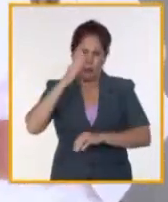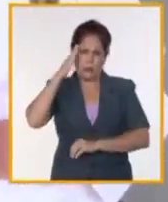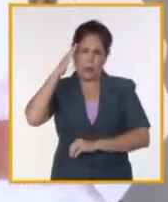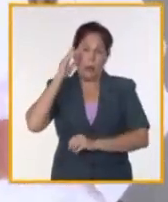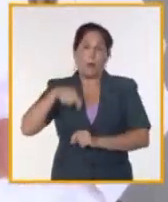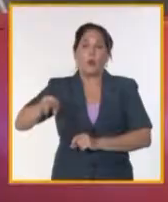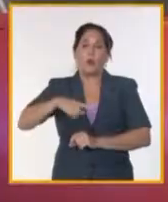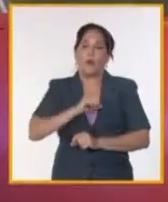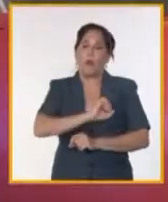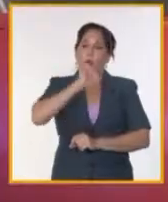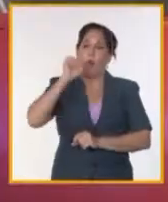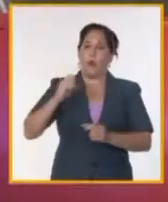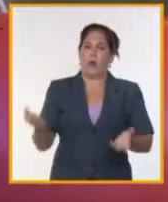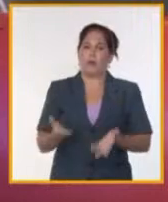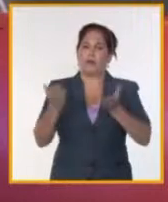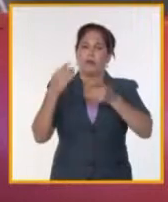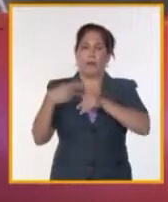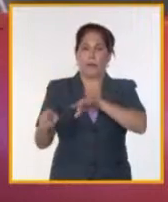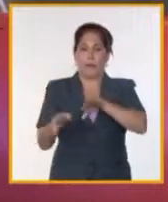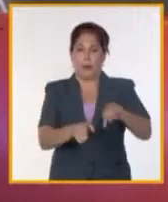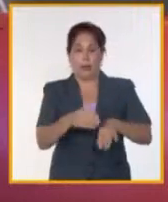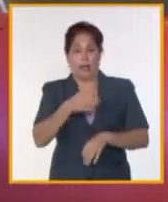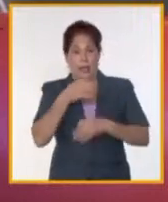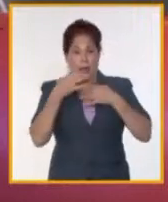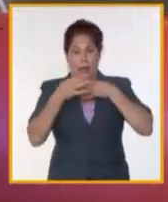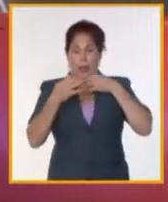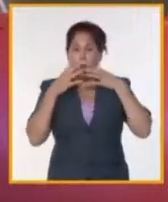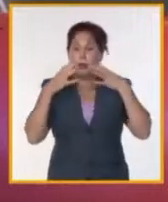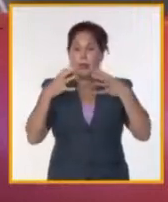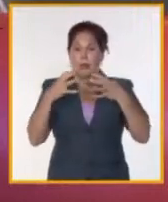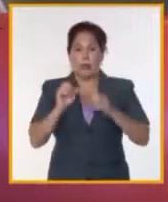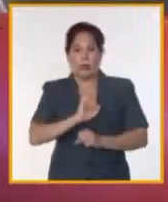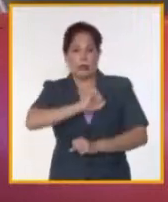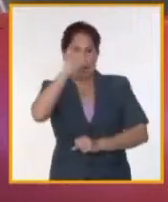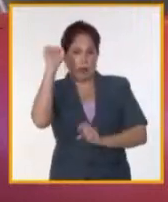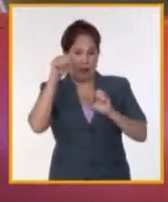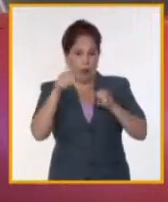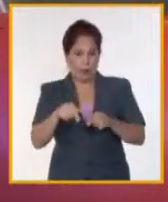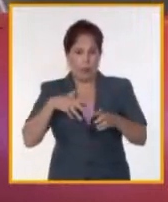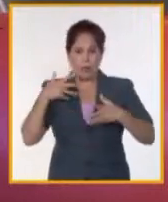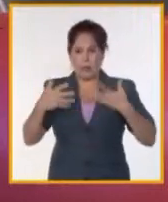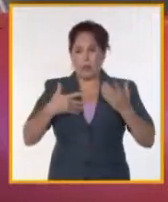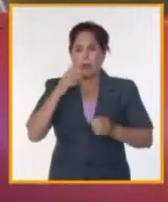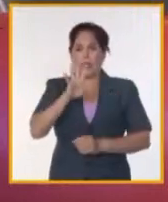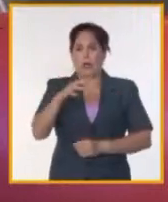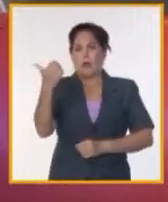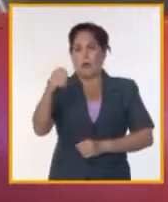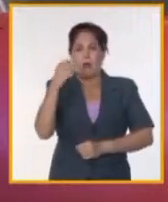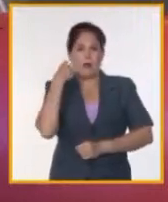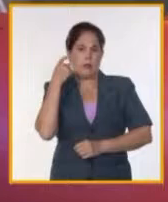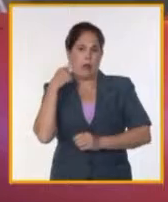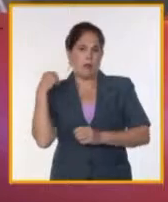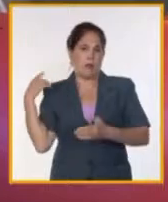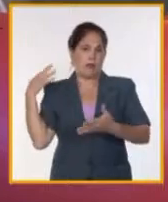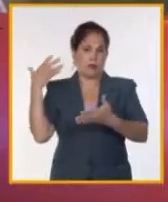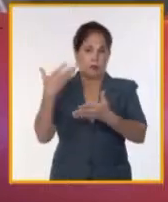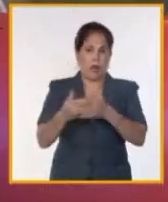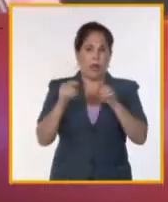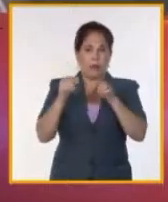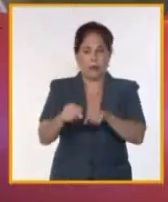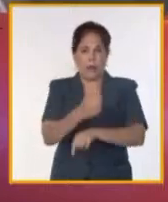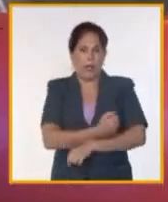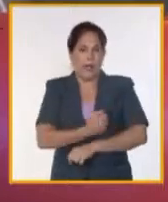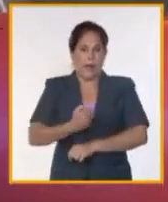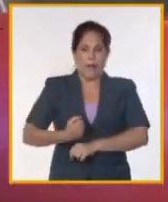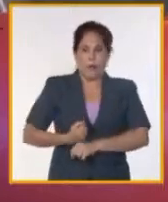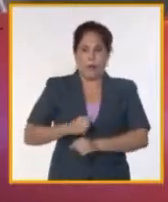viven en el país. También es válido destacar, en el marco de estas celebraciones por el 510 aniversario, los esfuerzos